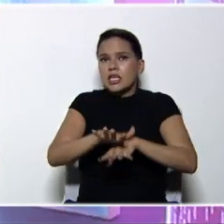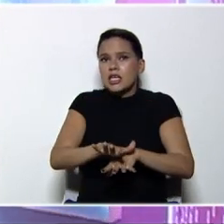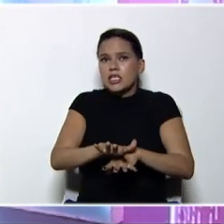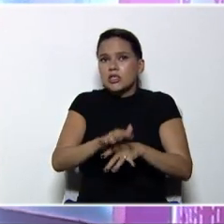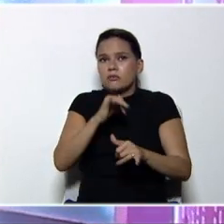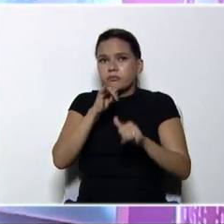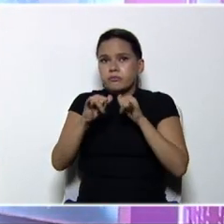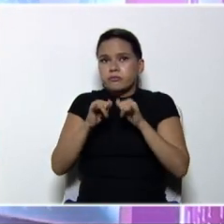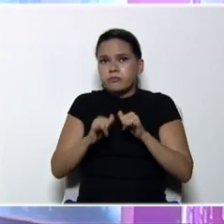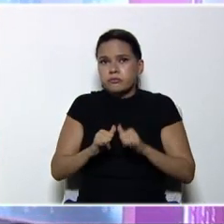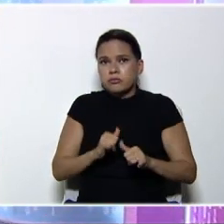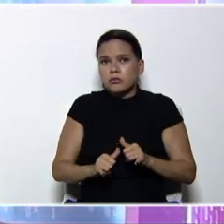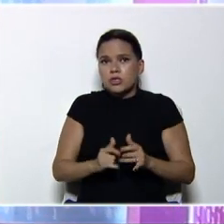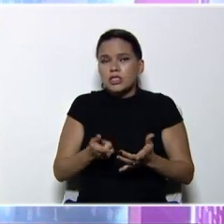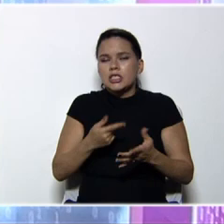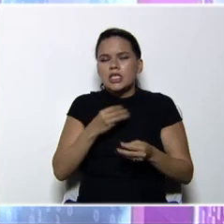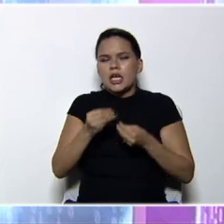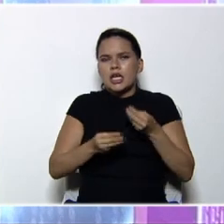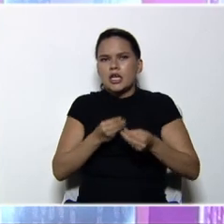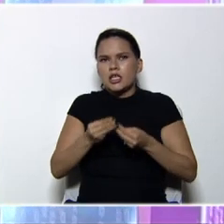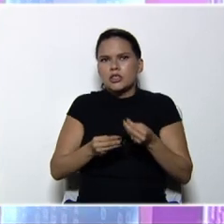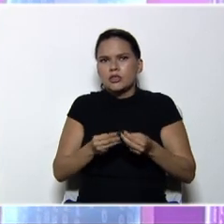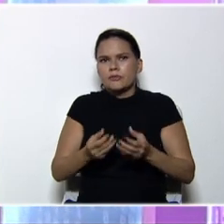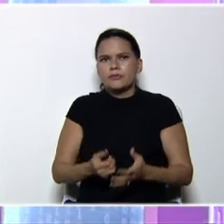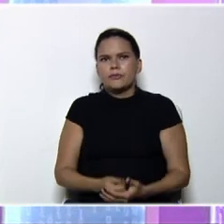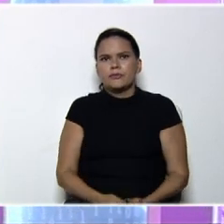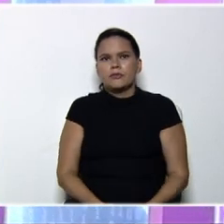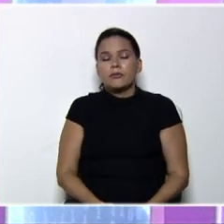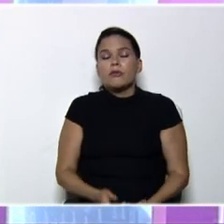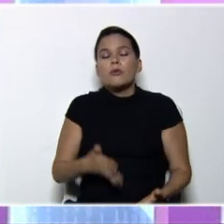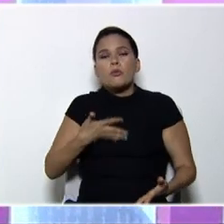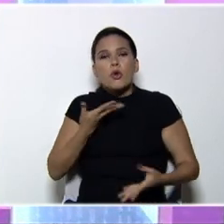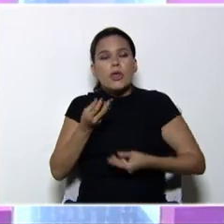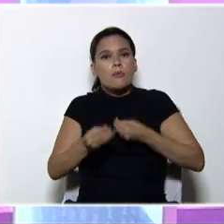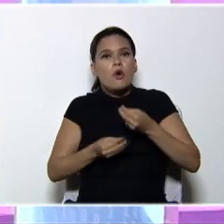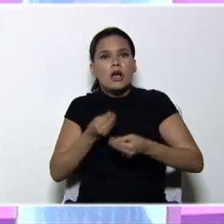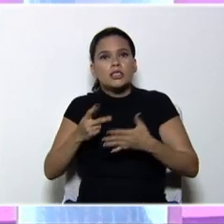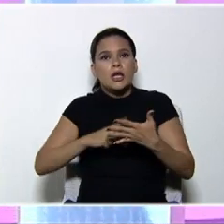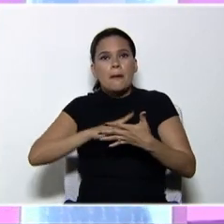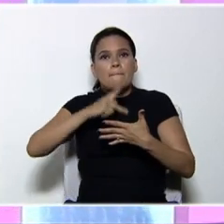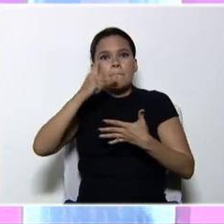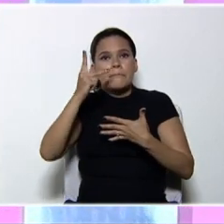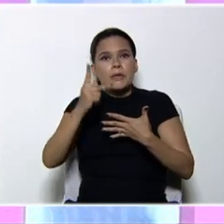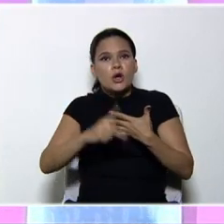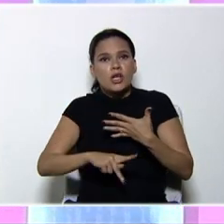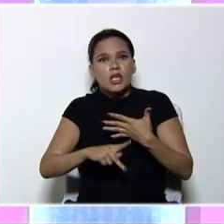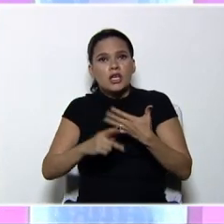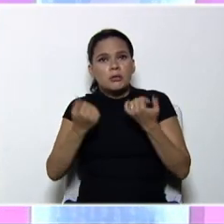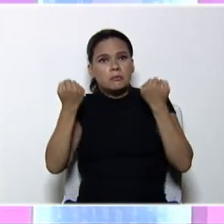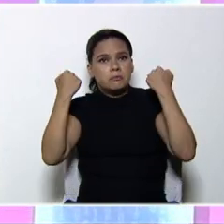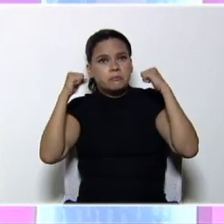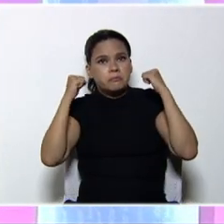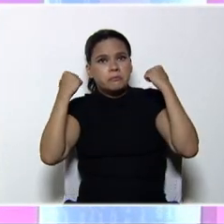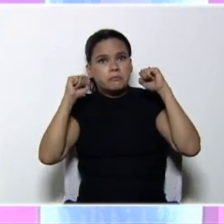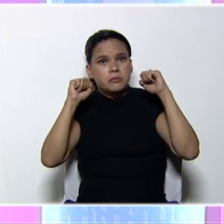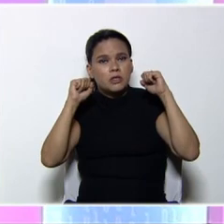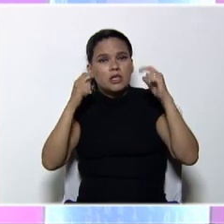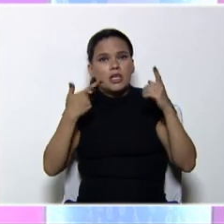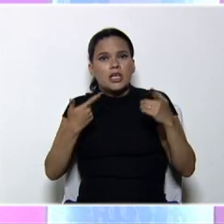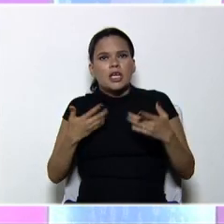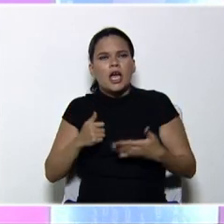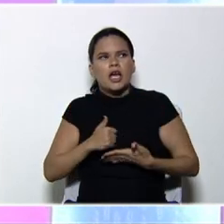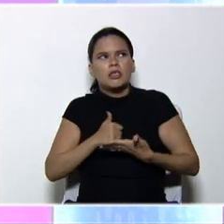de recursos ya desarrollados. Con JClick Author podemos crear proyectos didácticos que incentiven